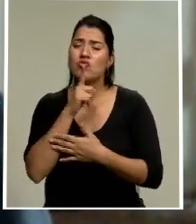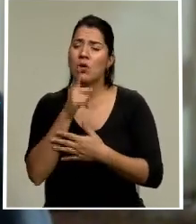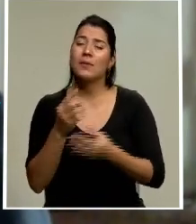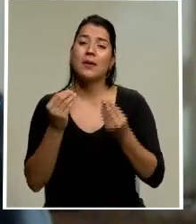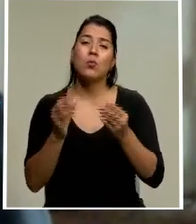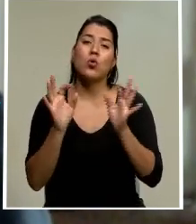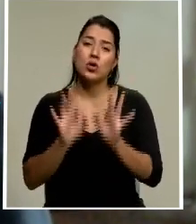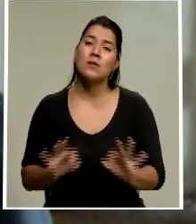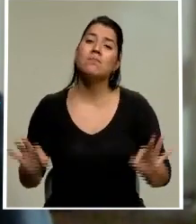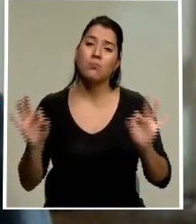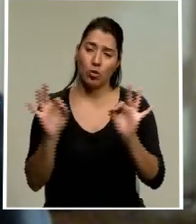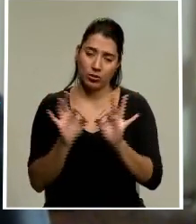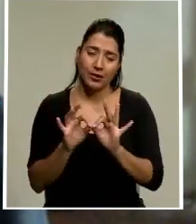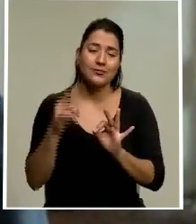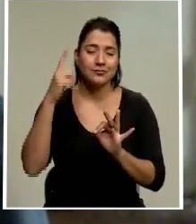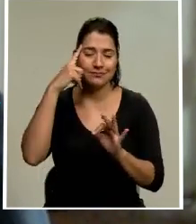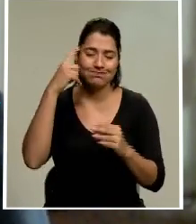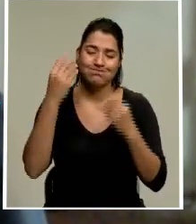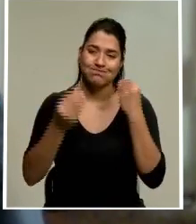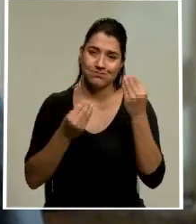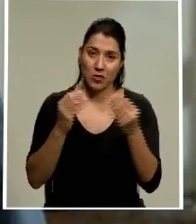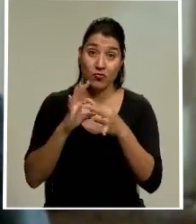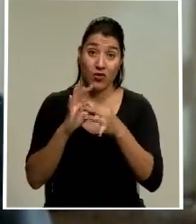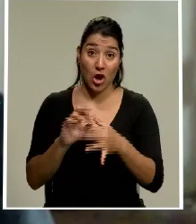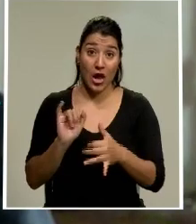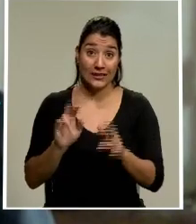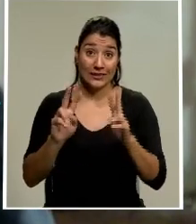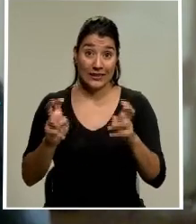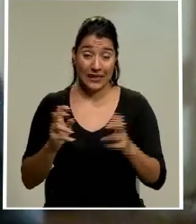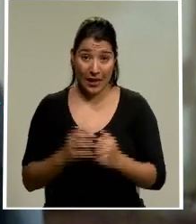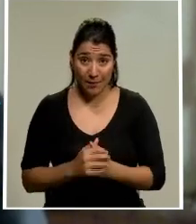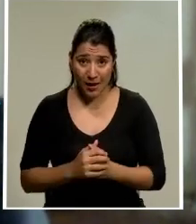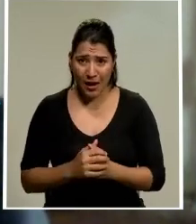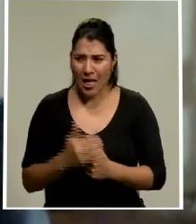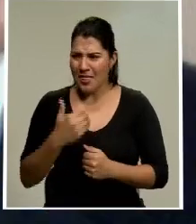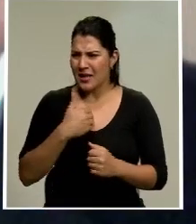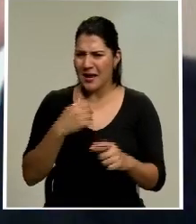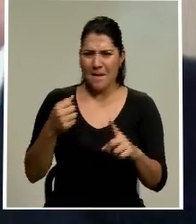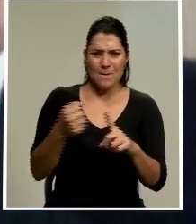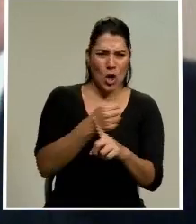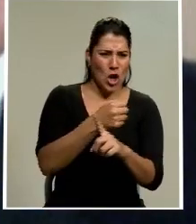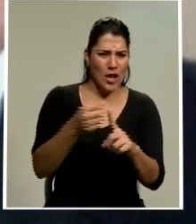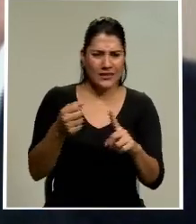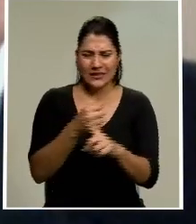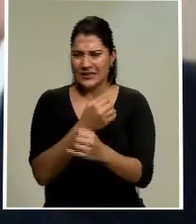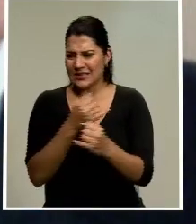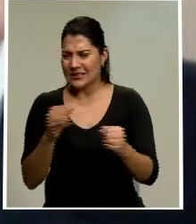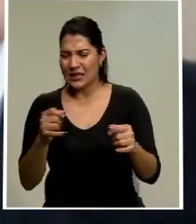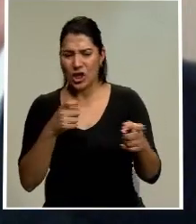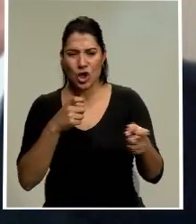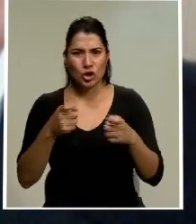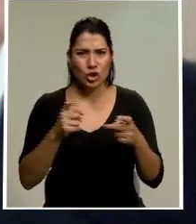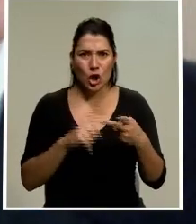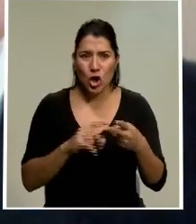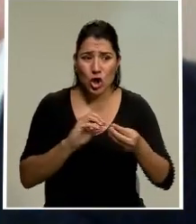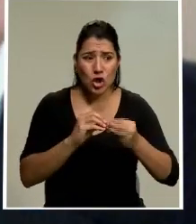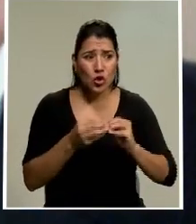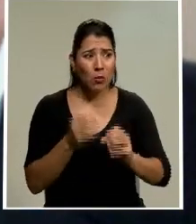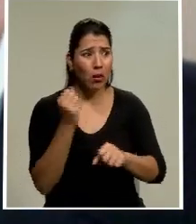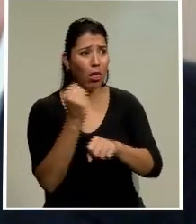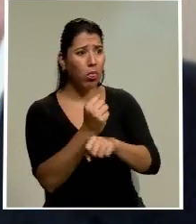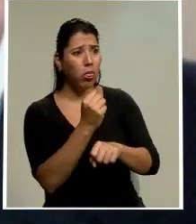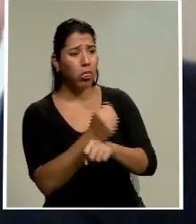relevante reflexionar sobre esto. Una violencia desenfrenada, una cantidad de delitos, de homicidios como los que